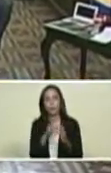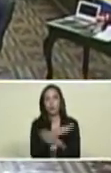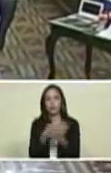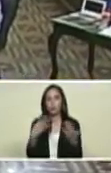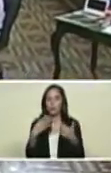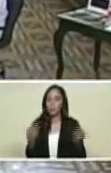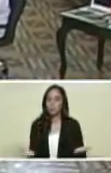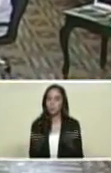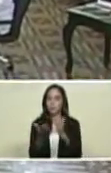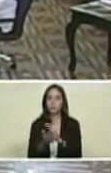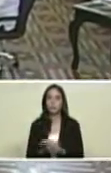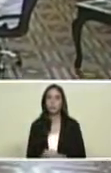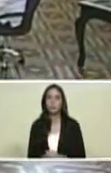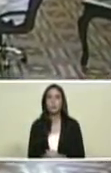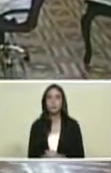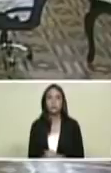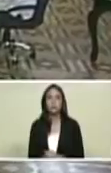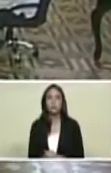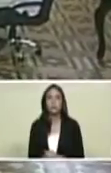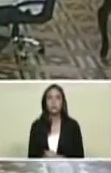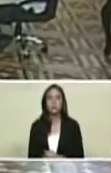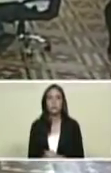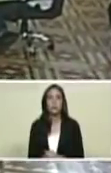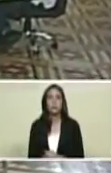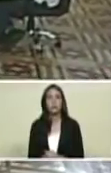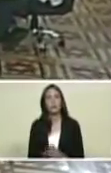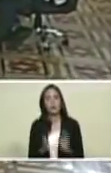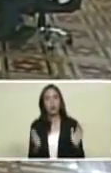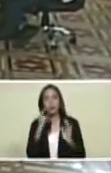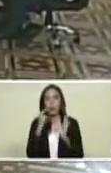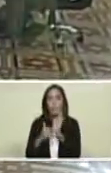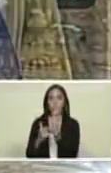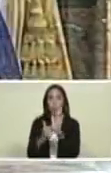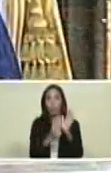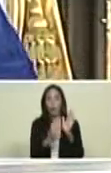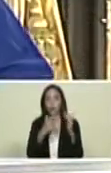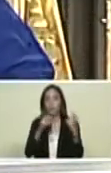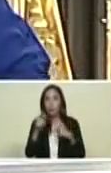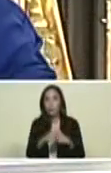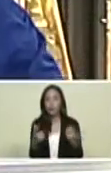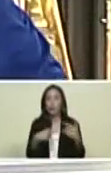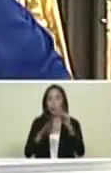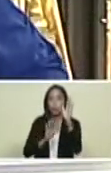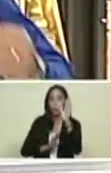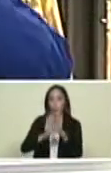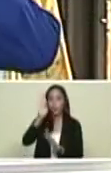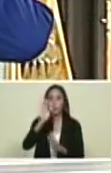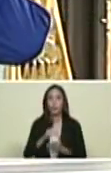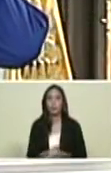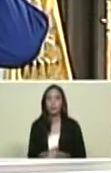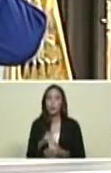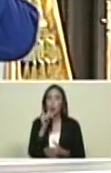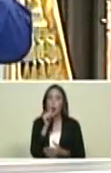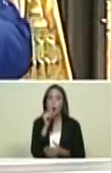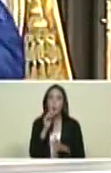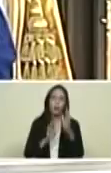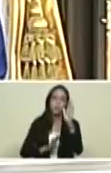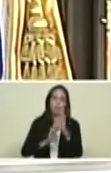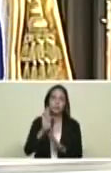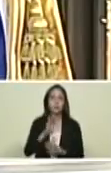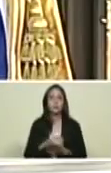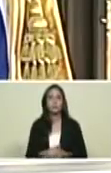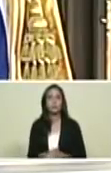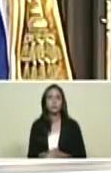2018-2019. Y entonces ahora les voy a mostrar también acontecimientos en pleno desarrollo, como dice Walter Martínez, con su